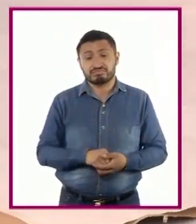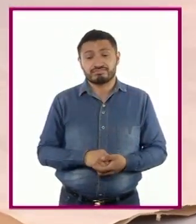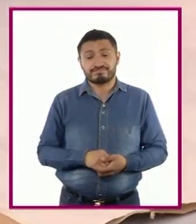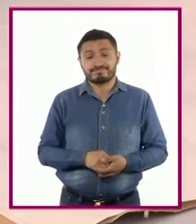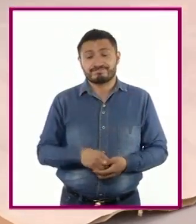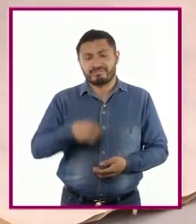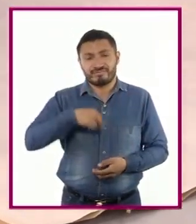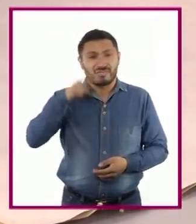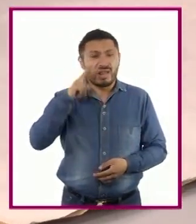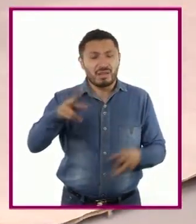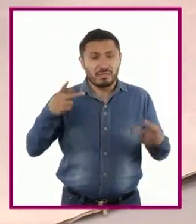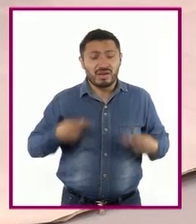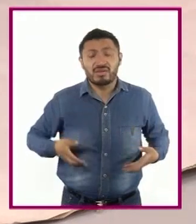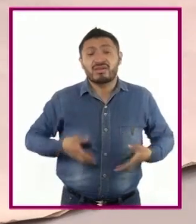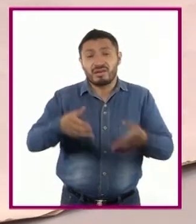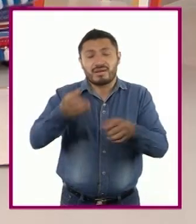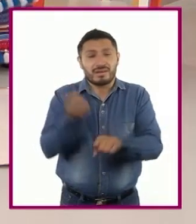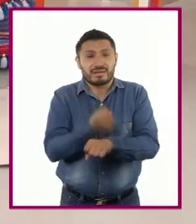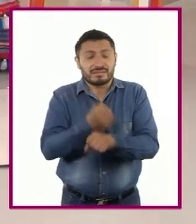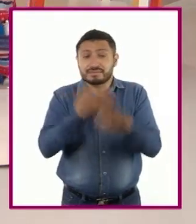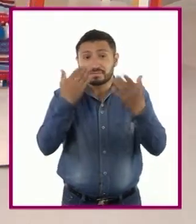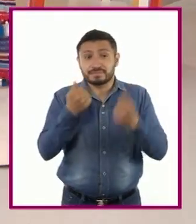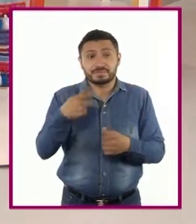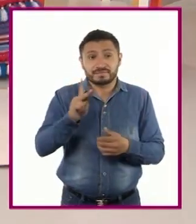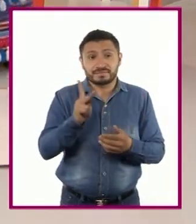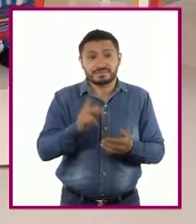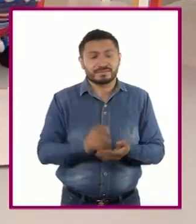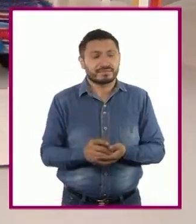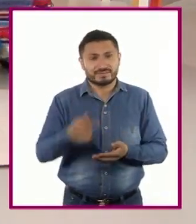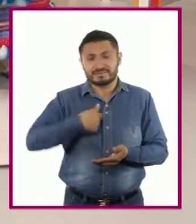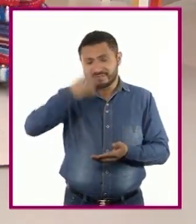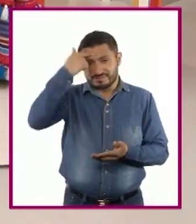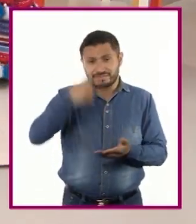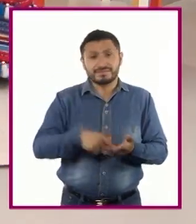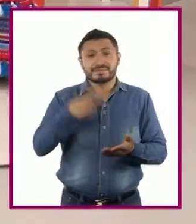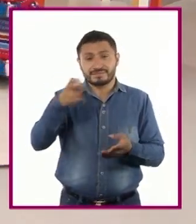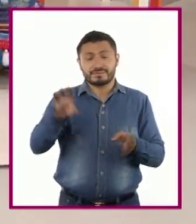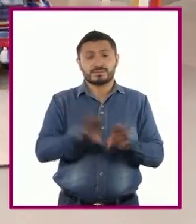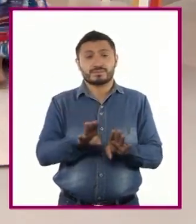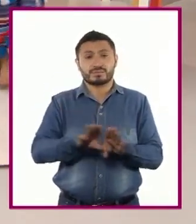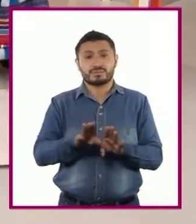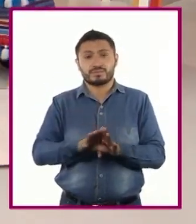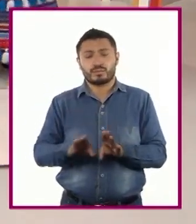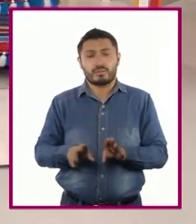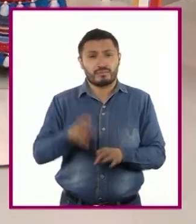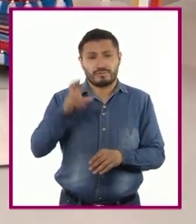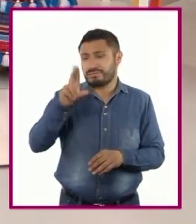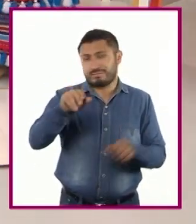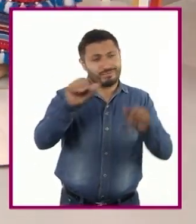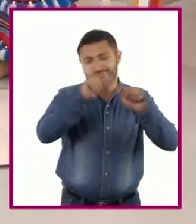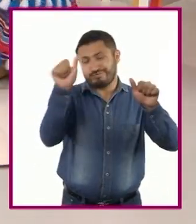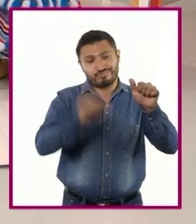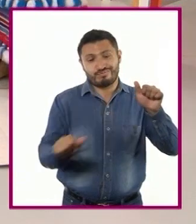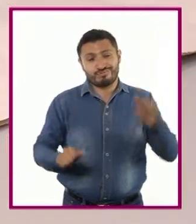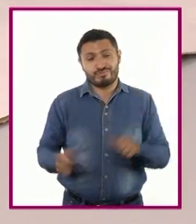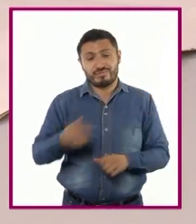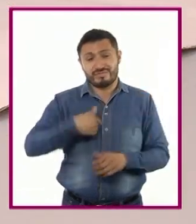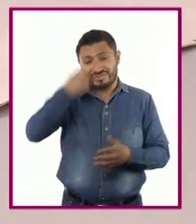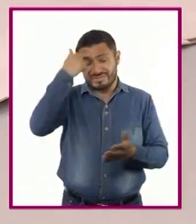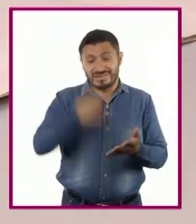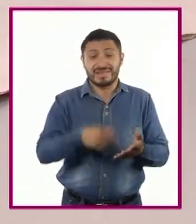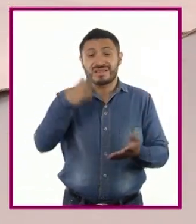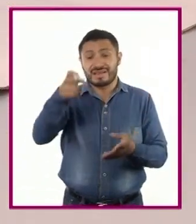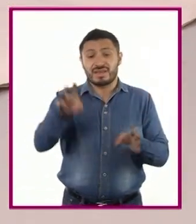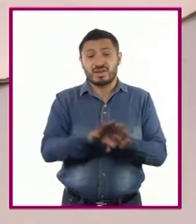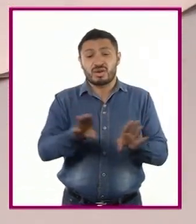He visto gente en las calles descalza, pero me parece que eso no es arte. Me parece que eso